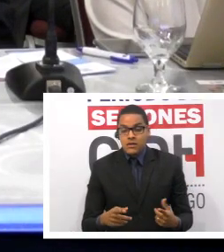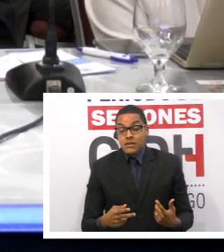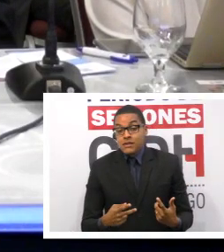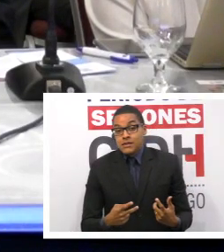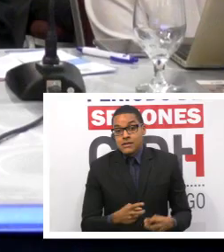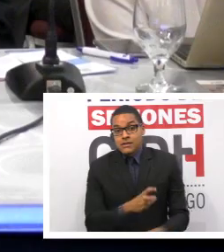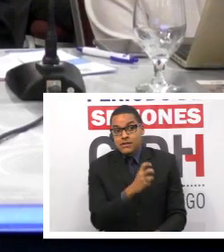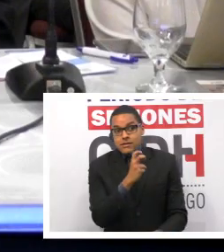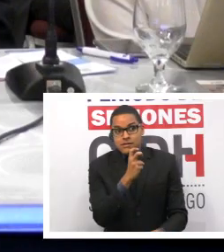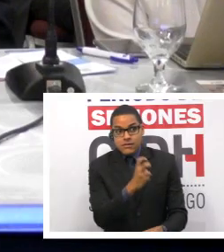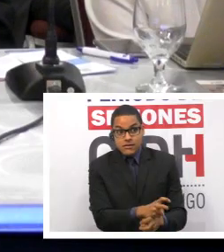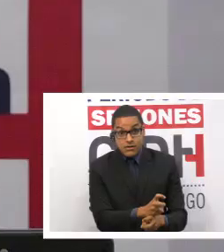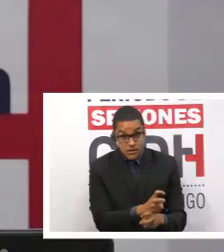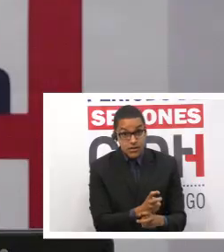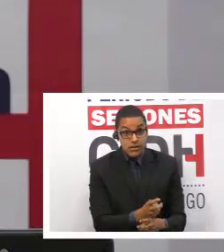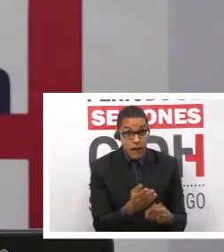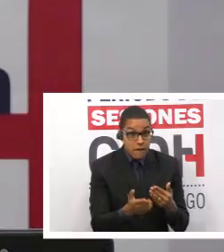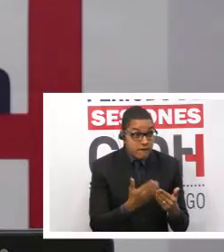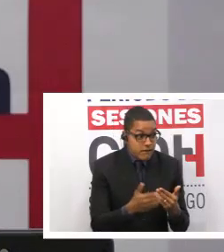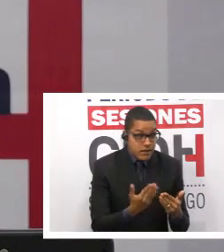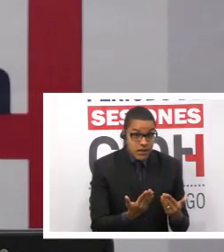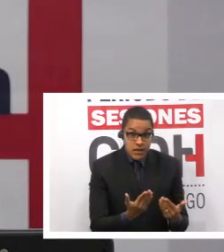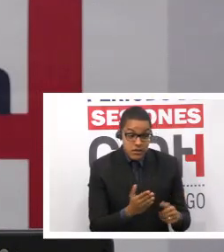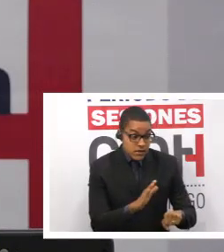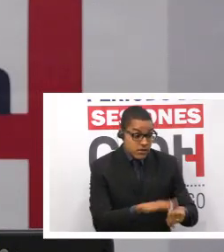en el